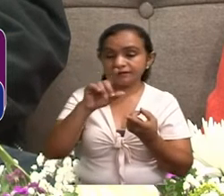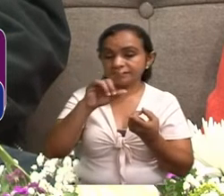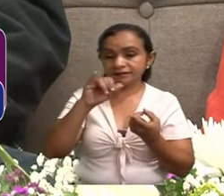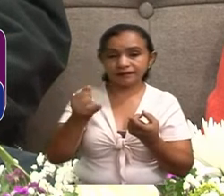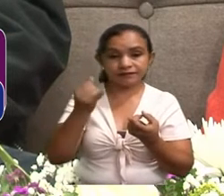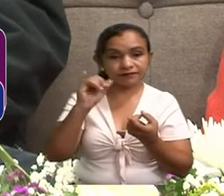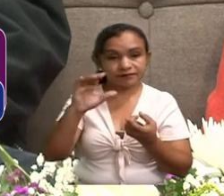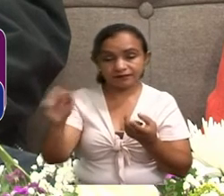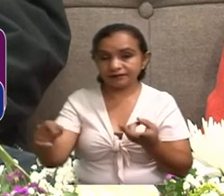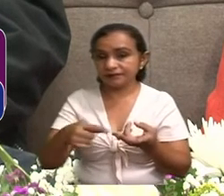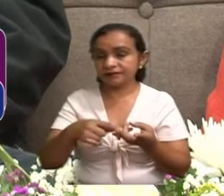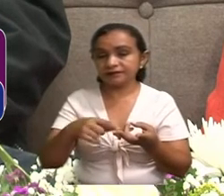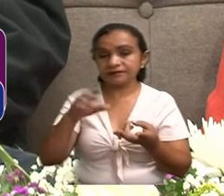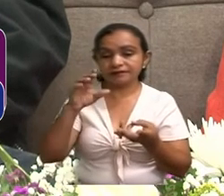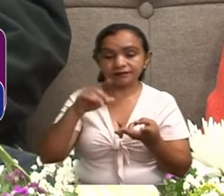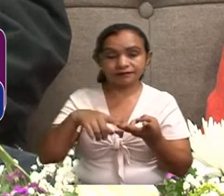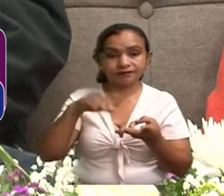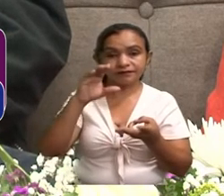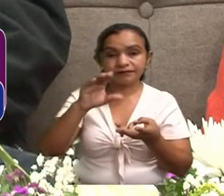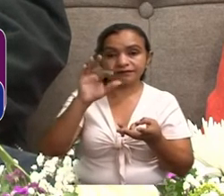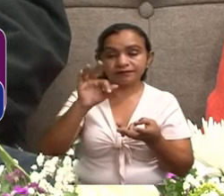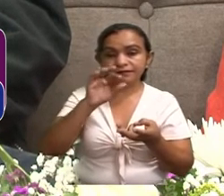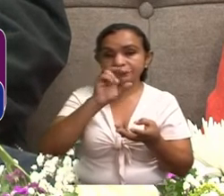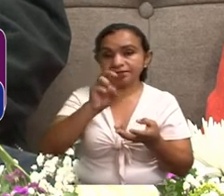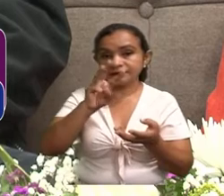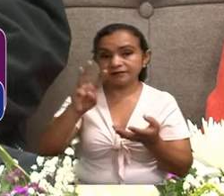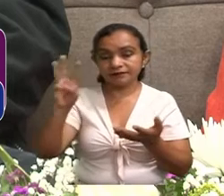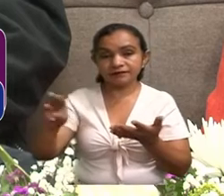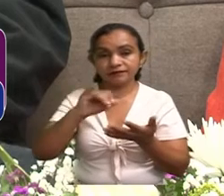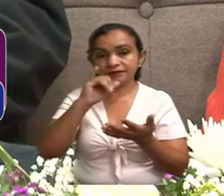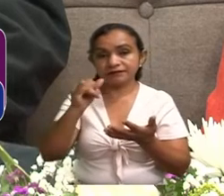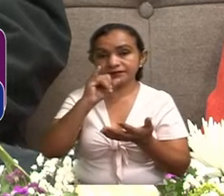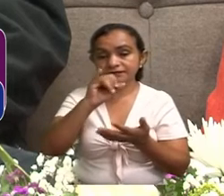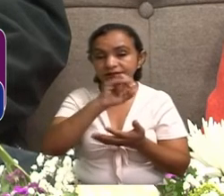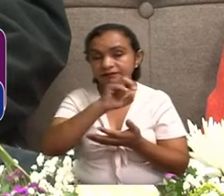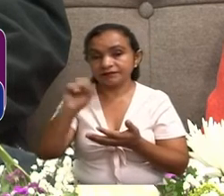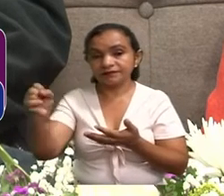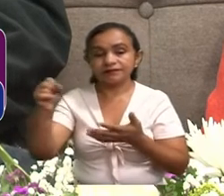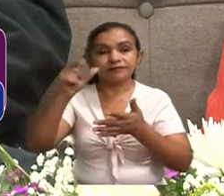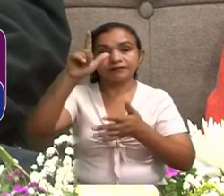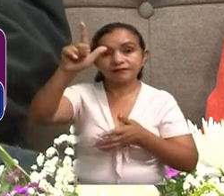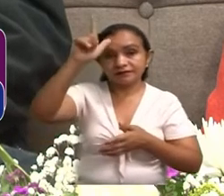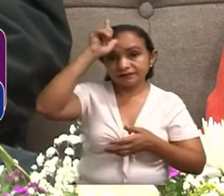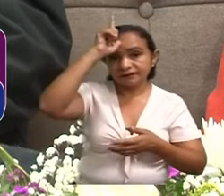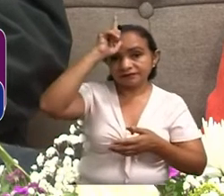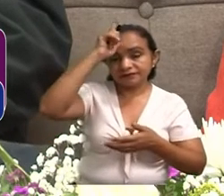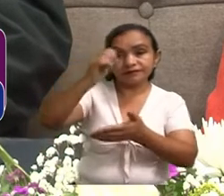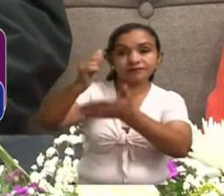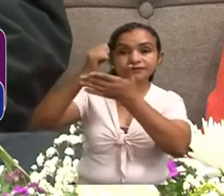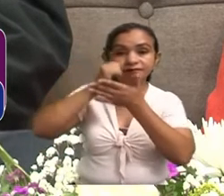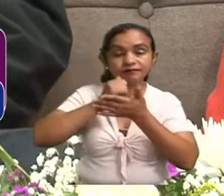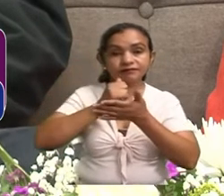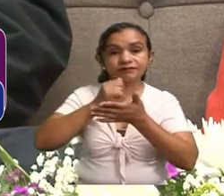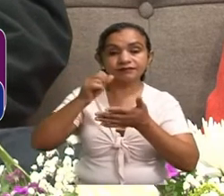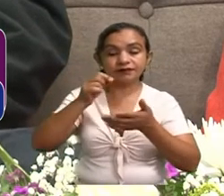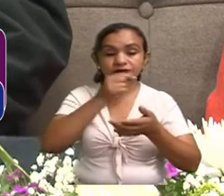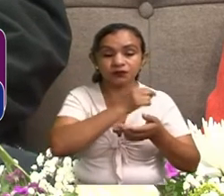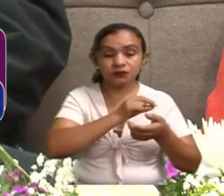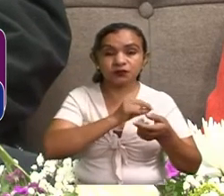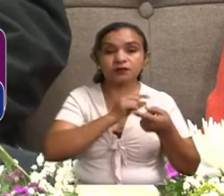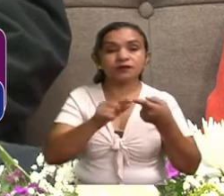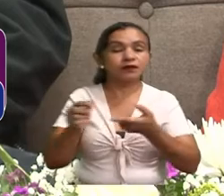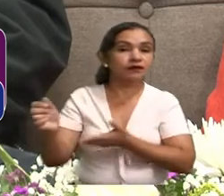que le llamamos nosotros, KFW, la GIS, que son cooperación alemana, pero también tenemos la cooperación suiza, que